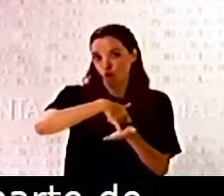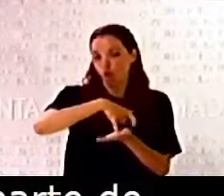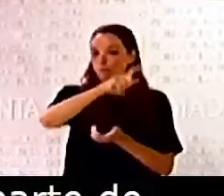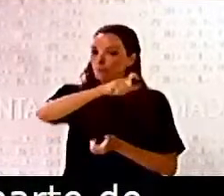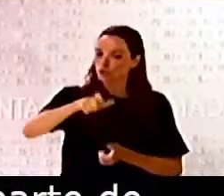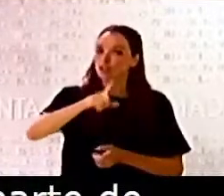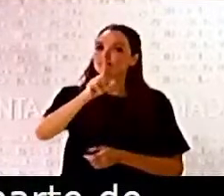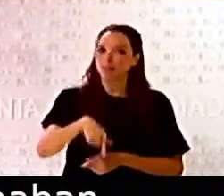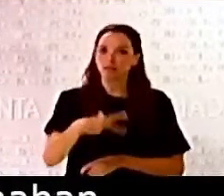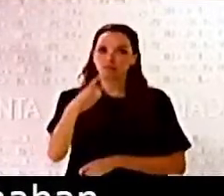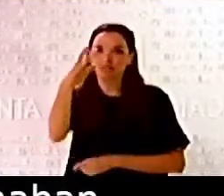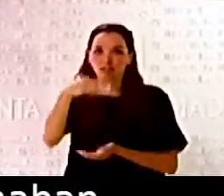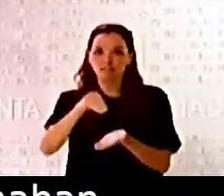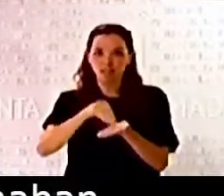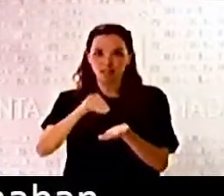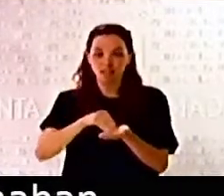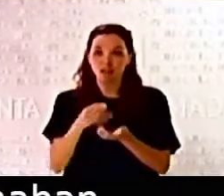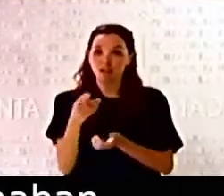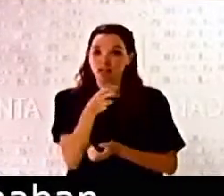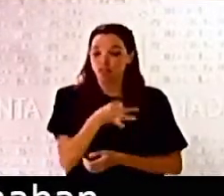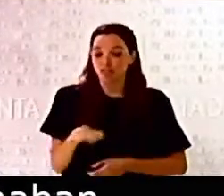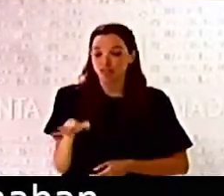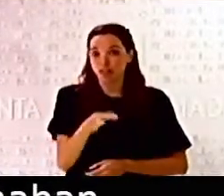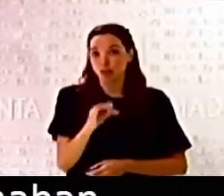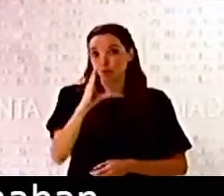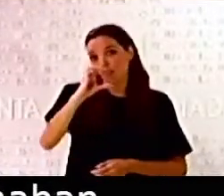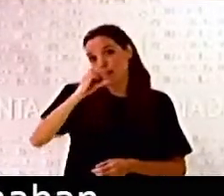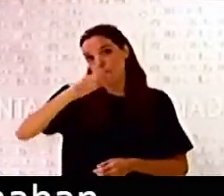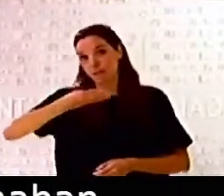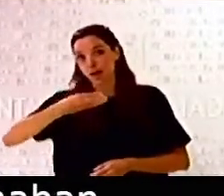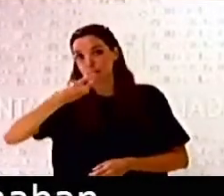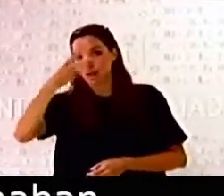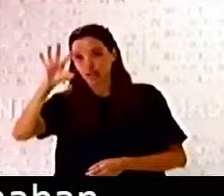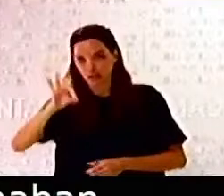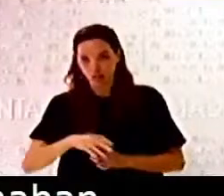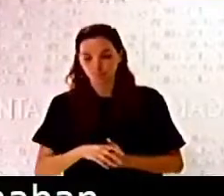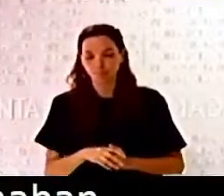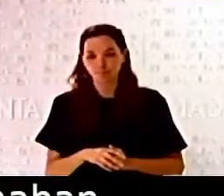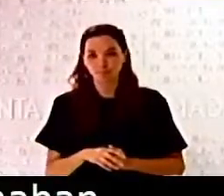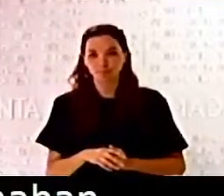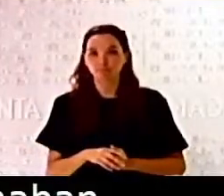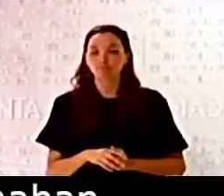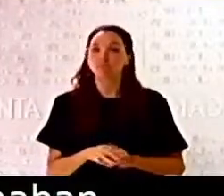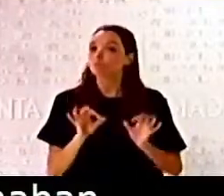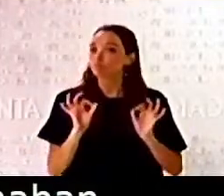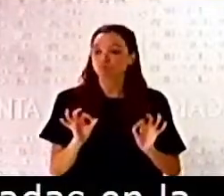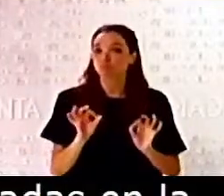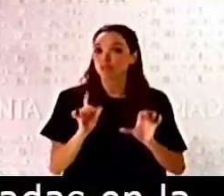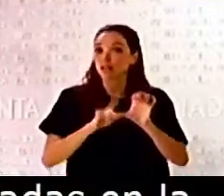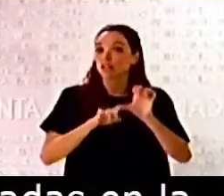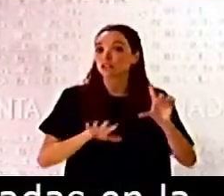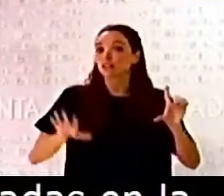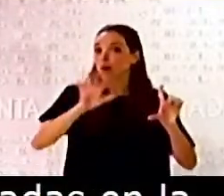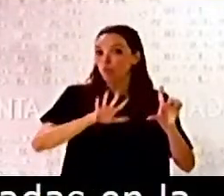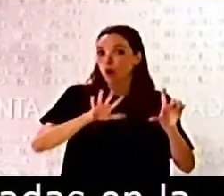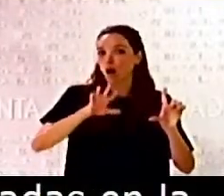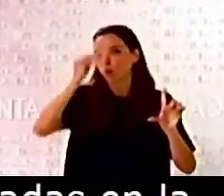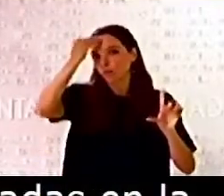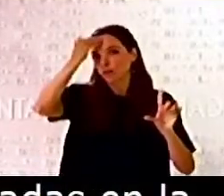todo basadas en las células CD20. Con lo cual, probablemente, y Extremadura defenderá esa